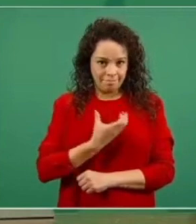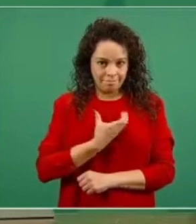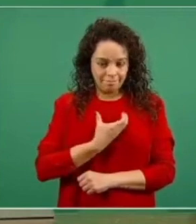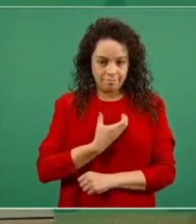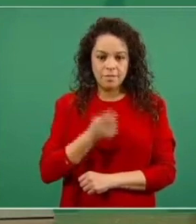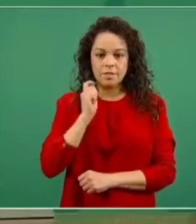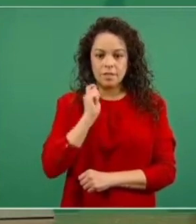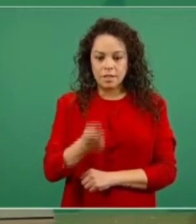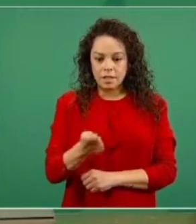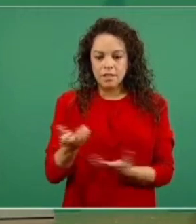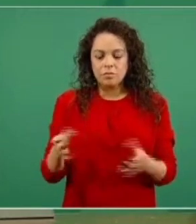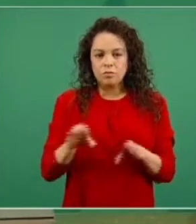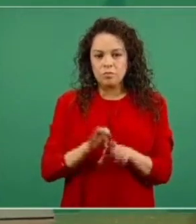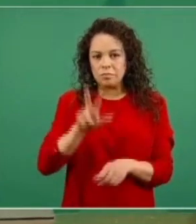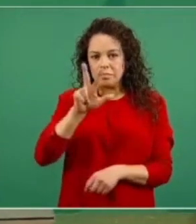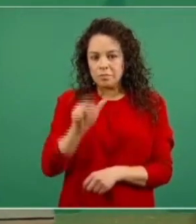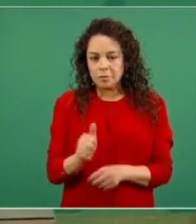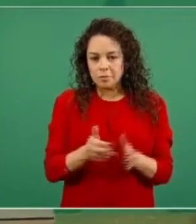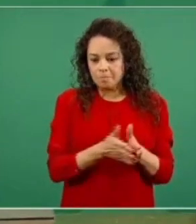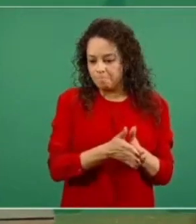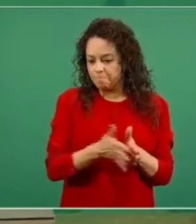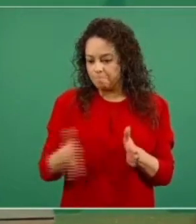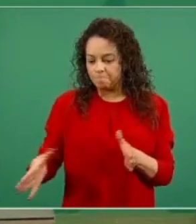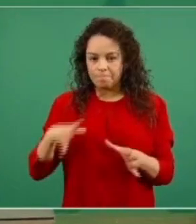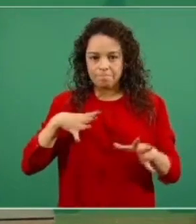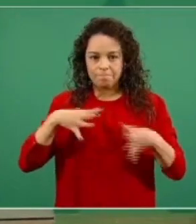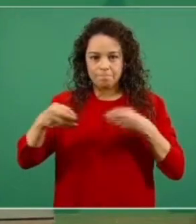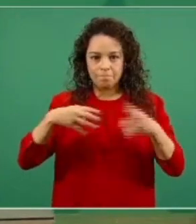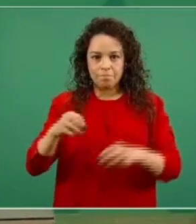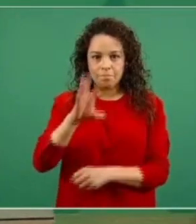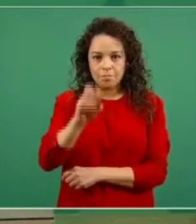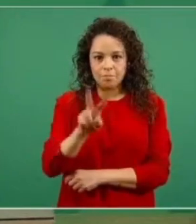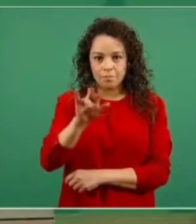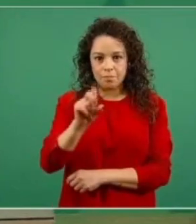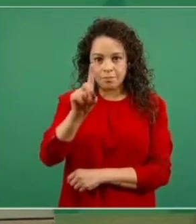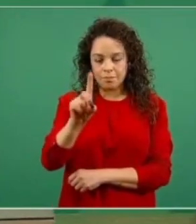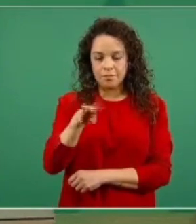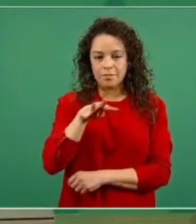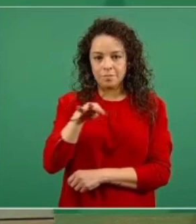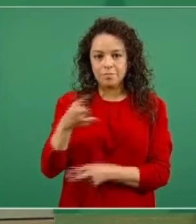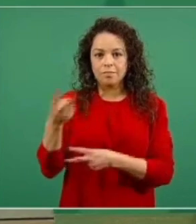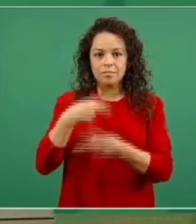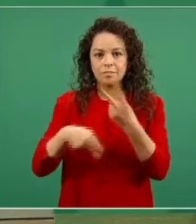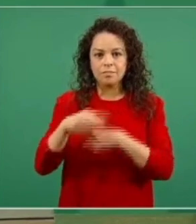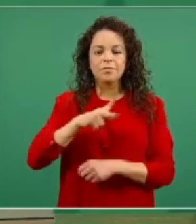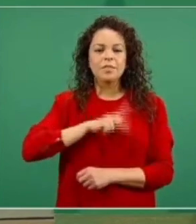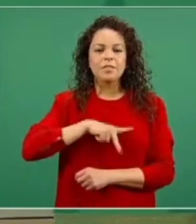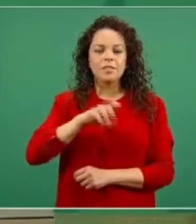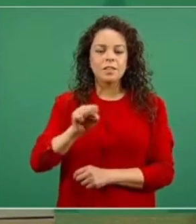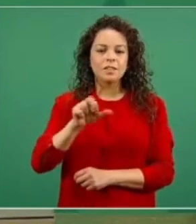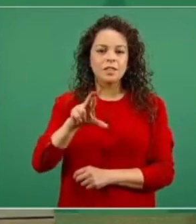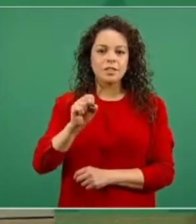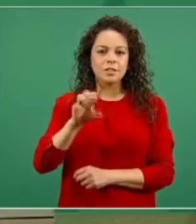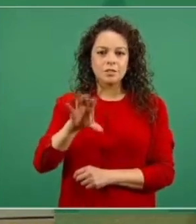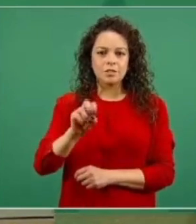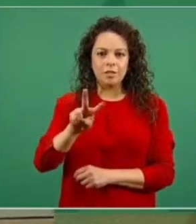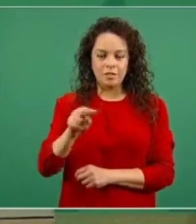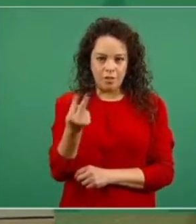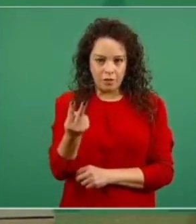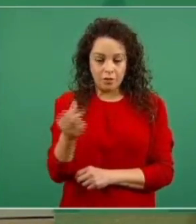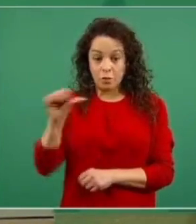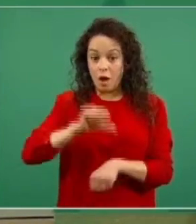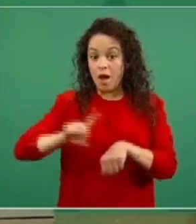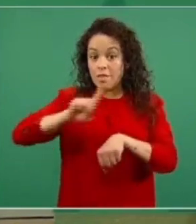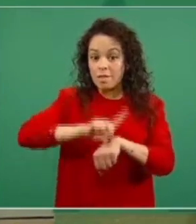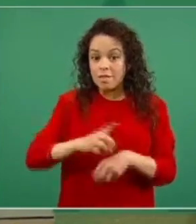comportamiento de la epidemia de COVID-19 causada por el virus SARS-CoV-2. El día de hoy me da